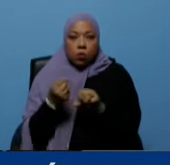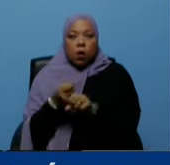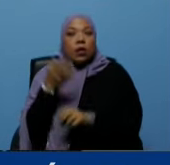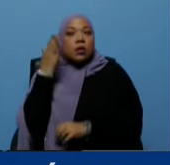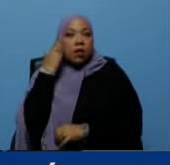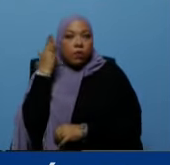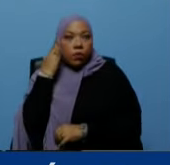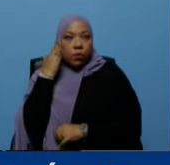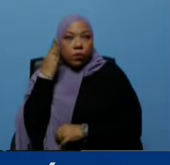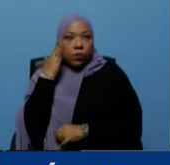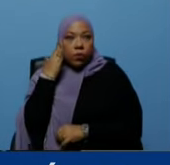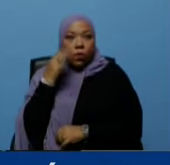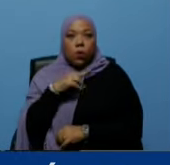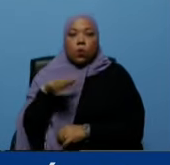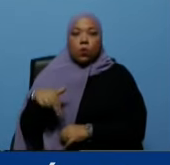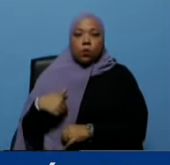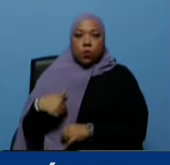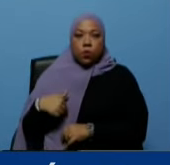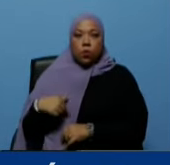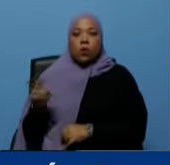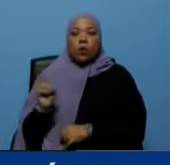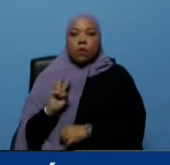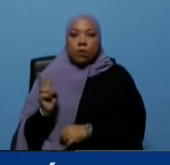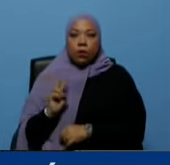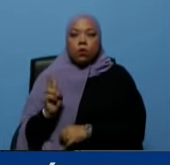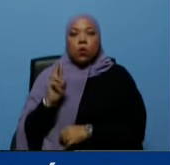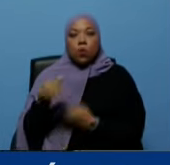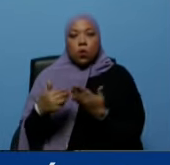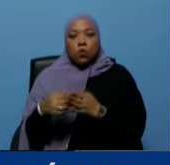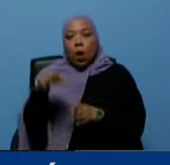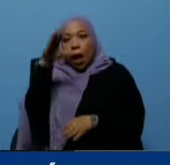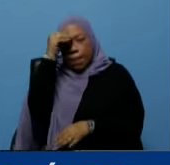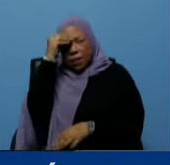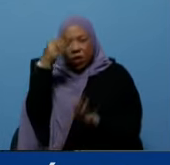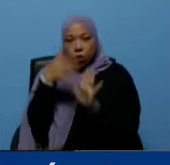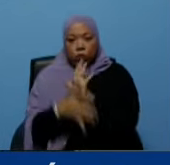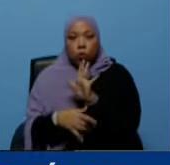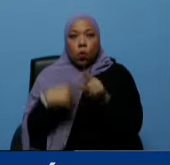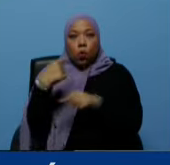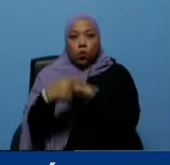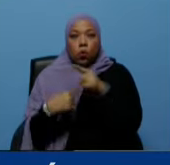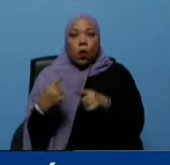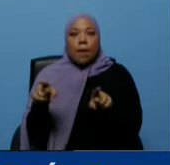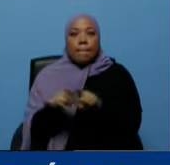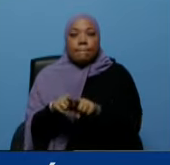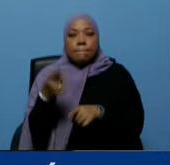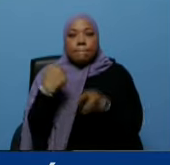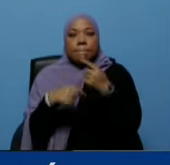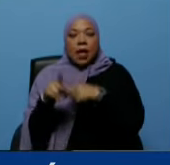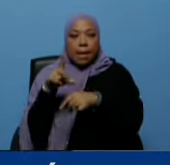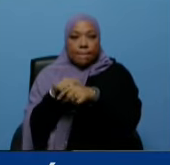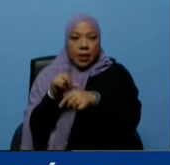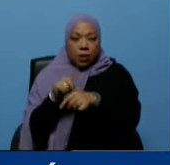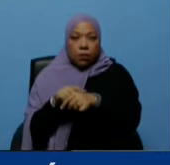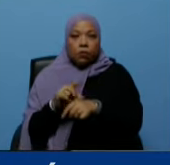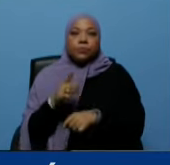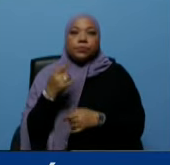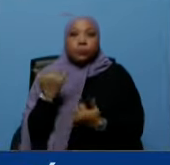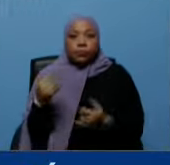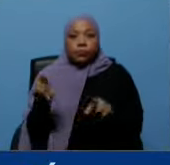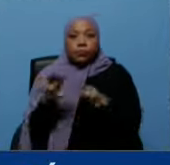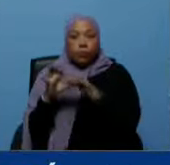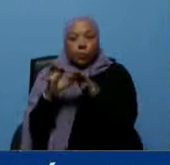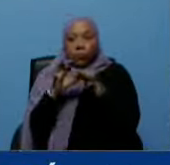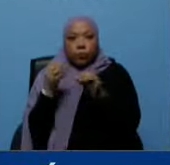sabemos y que nosotros a través del Poder Popular estamos aprendiendo todos los días de estos médicos de bata blanca. Esta